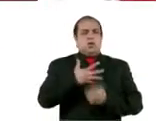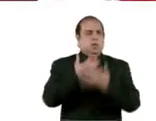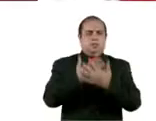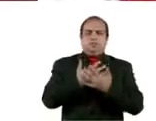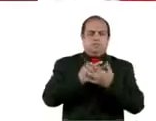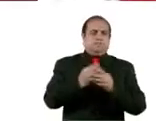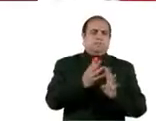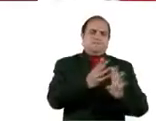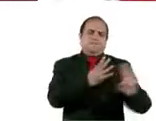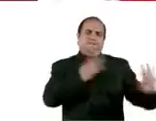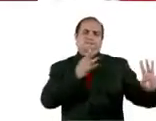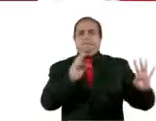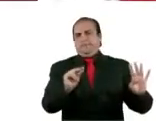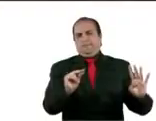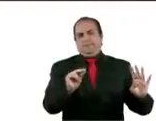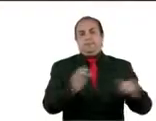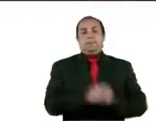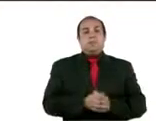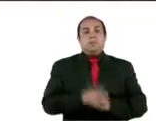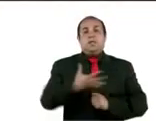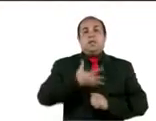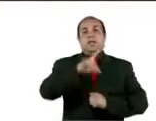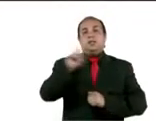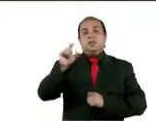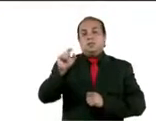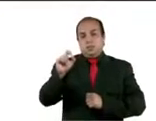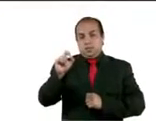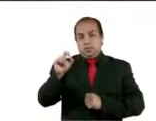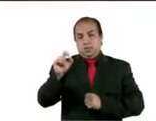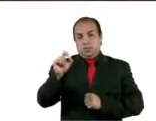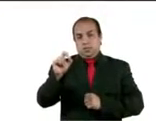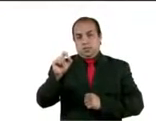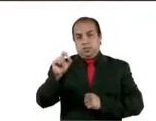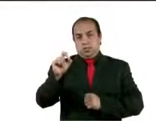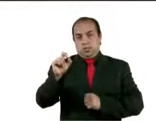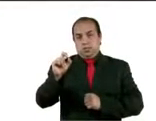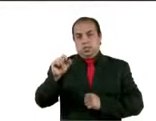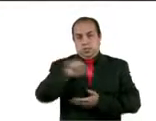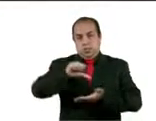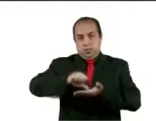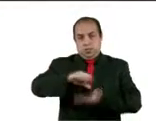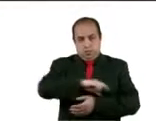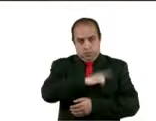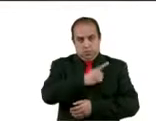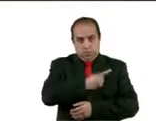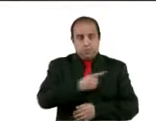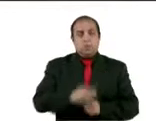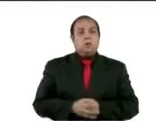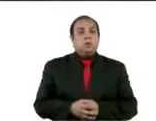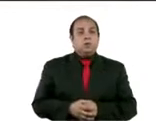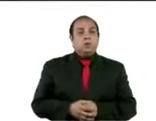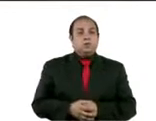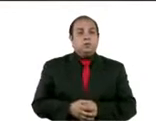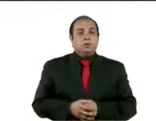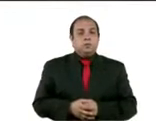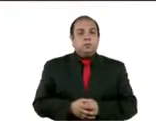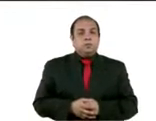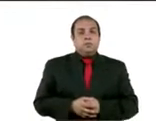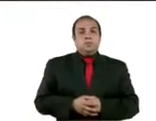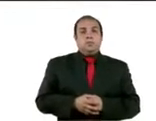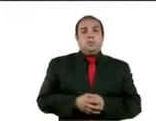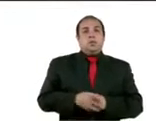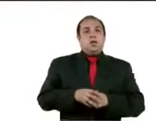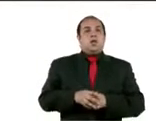filas. Son 120 centros de salud en donde de